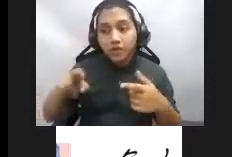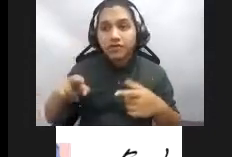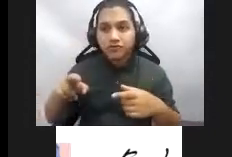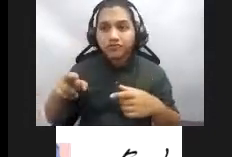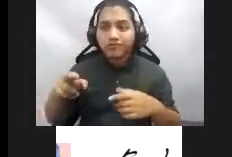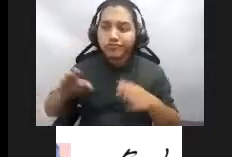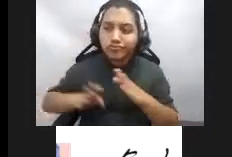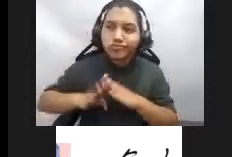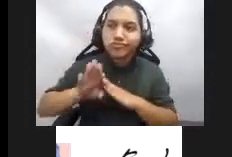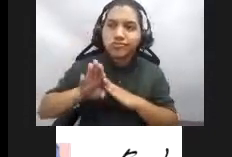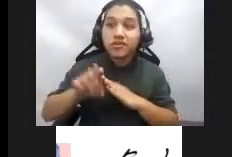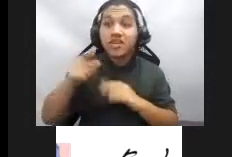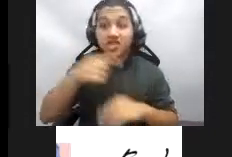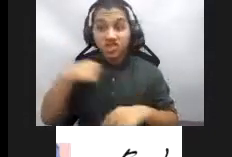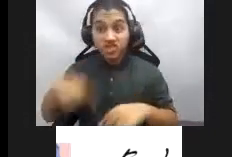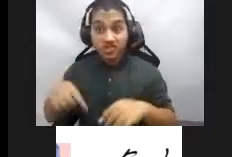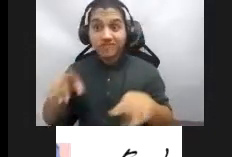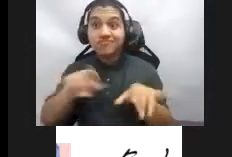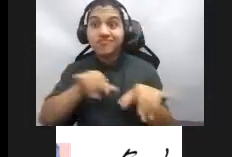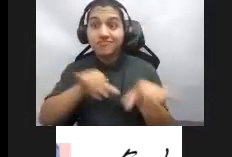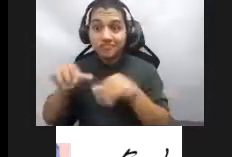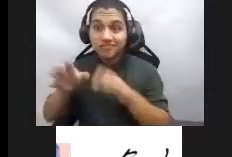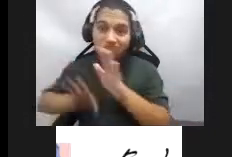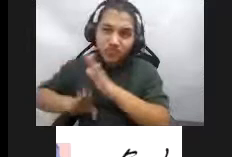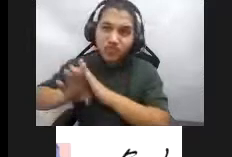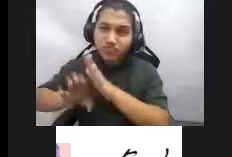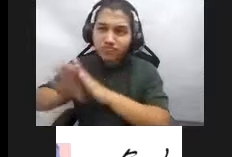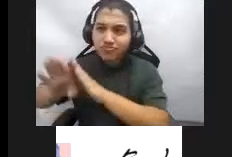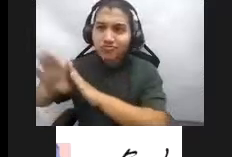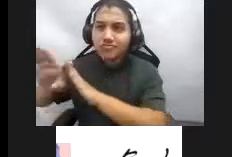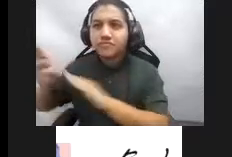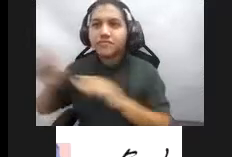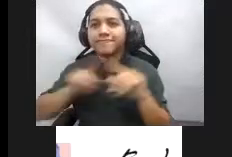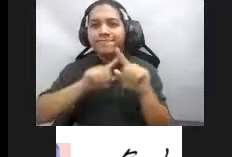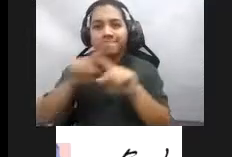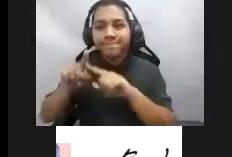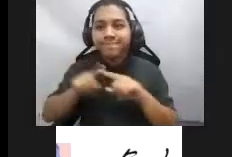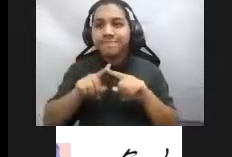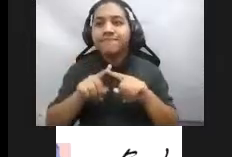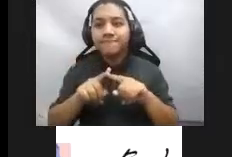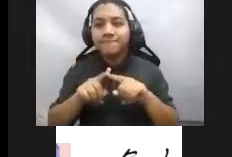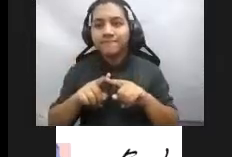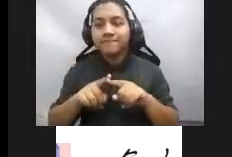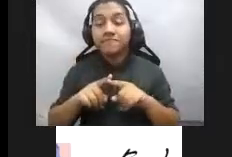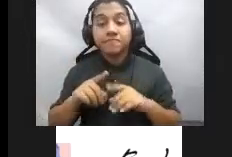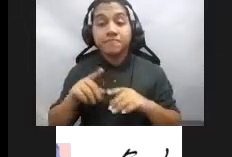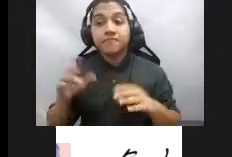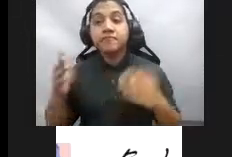estaban descubriendo y haciendo muchísimas cosas. Inclusive,